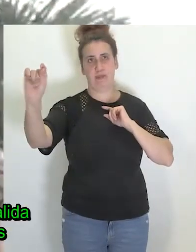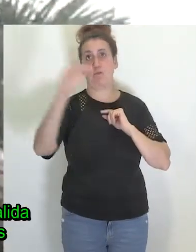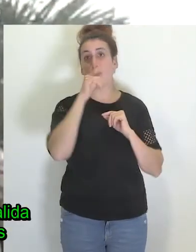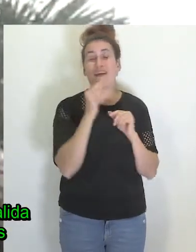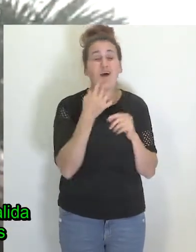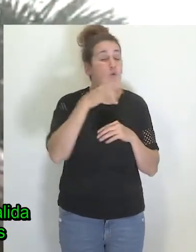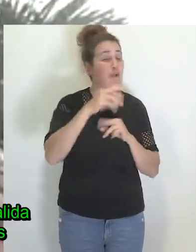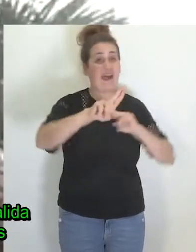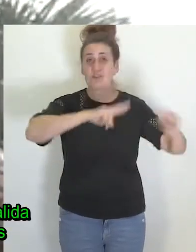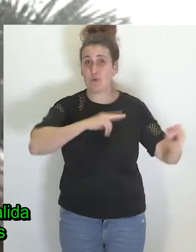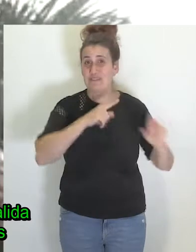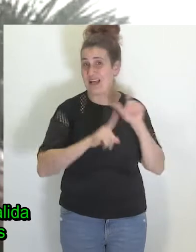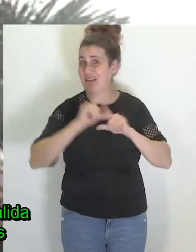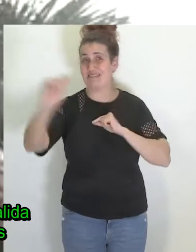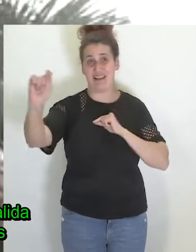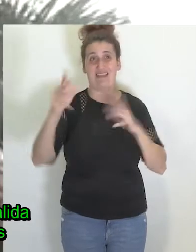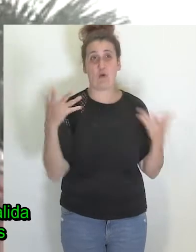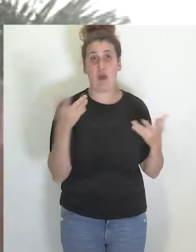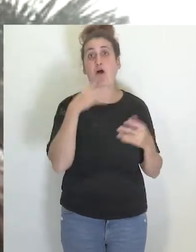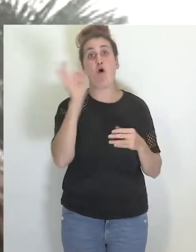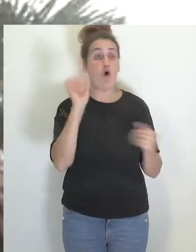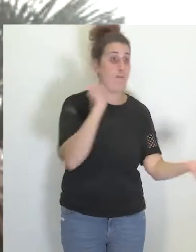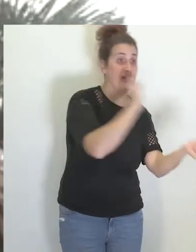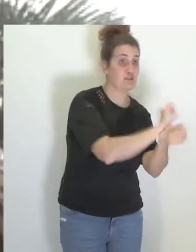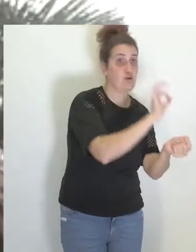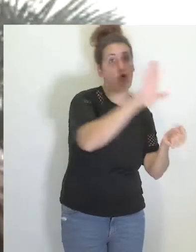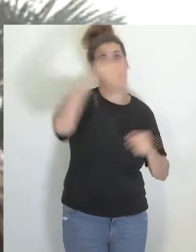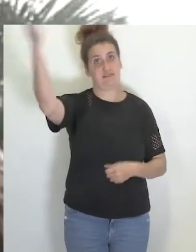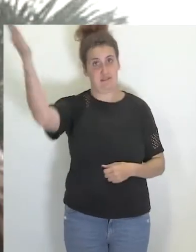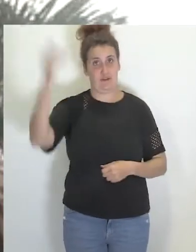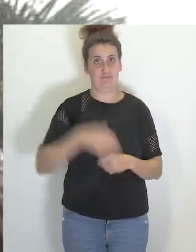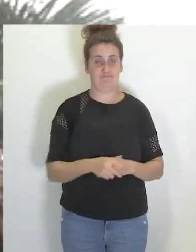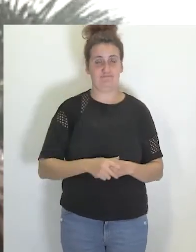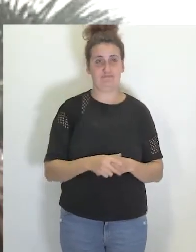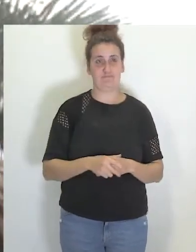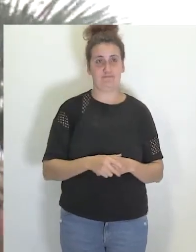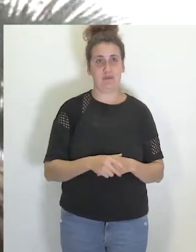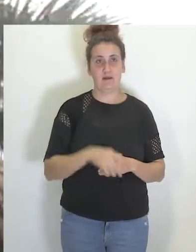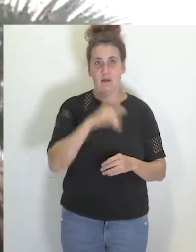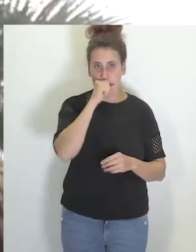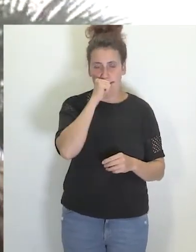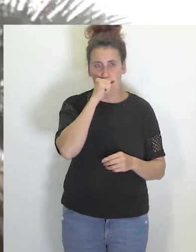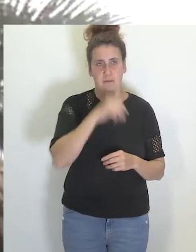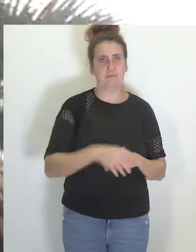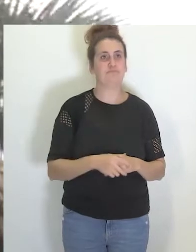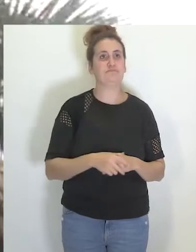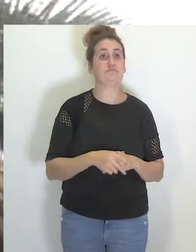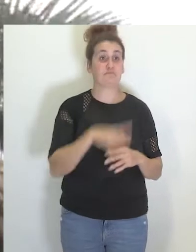respuesta y salida que nos da este régimen es o la prisión o el exilio. Así que